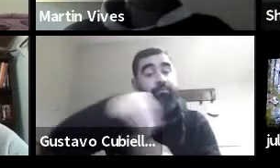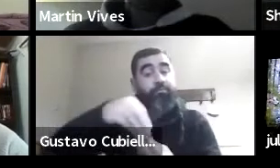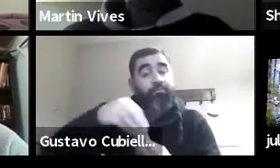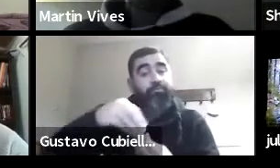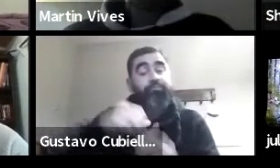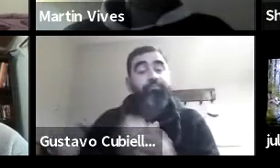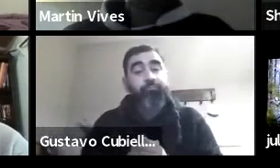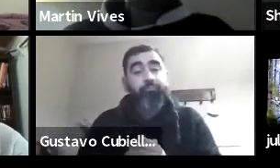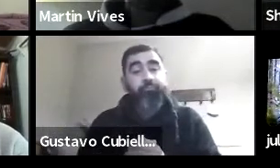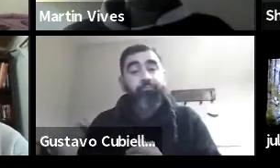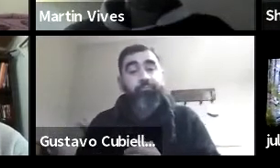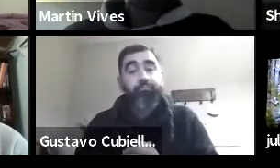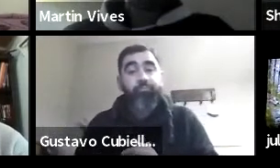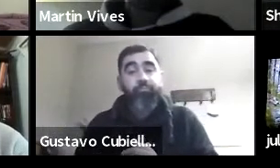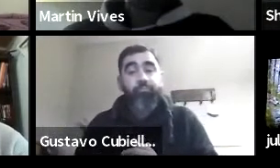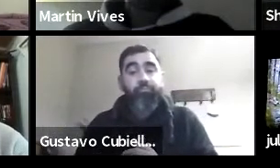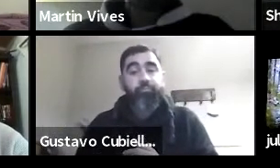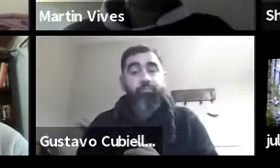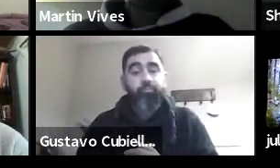genera aquello de, bueno,